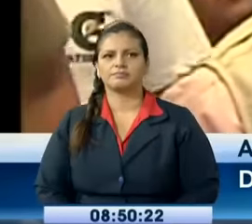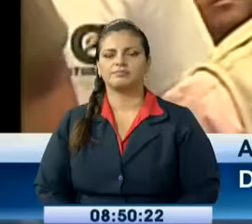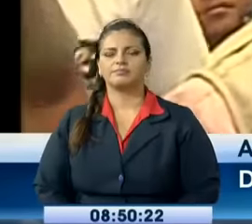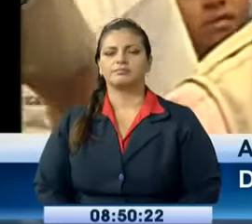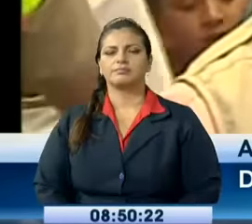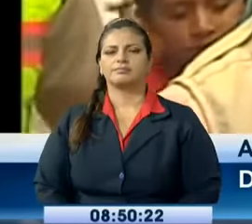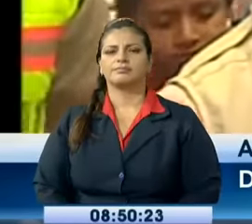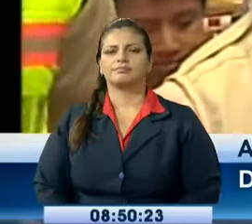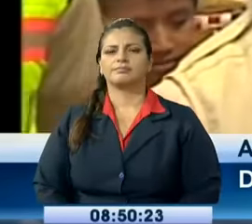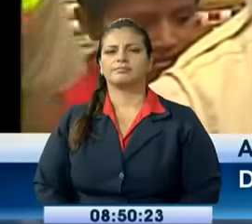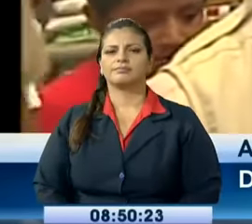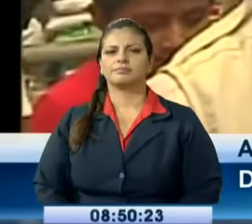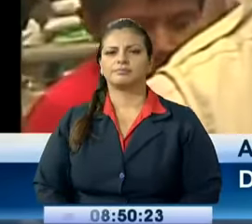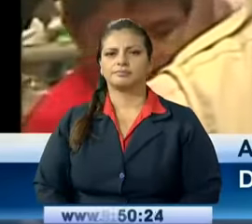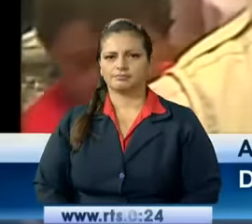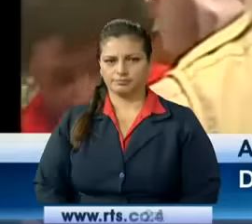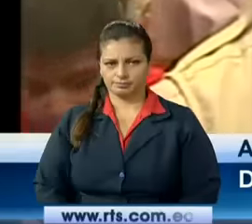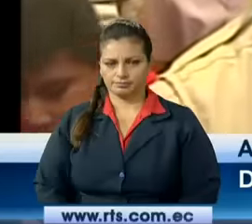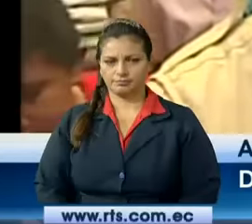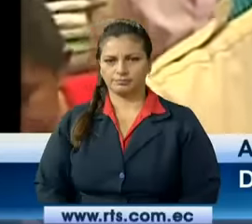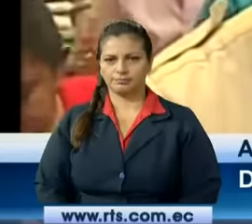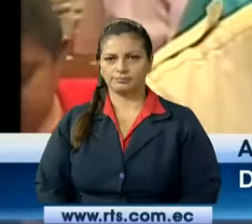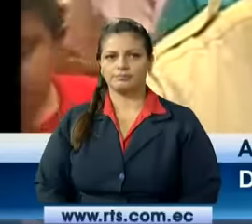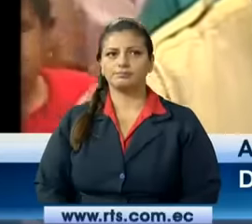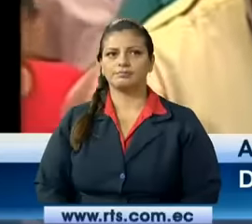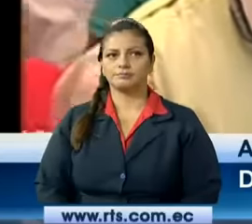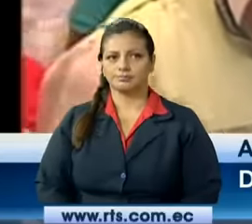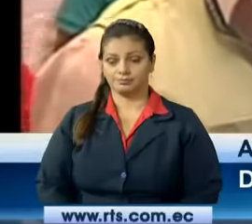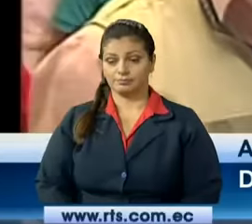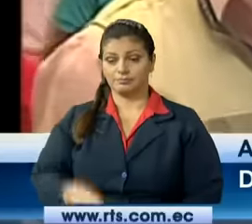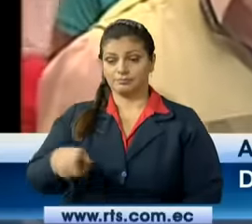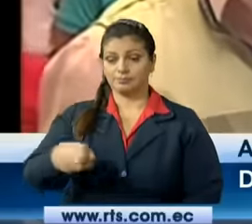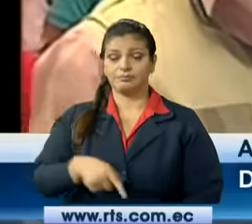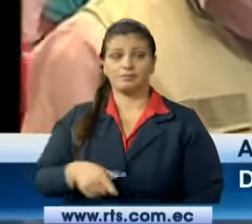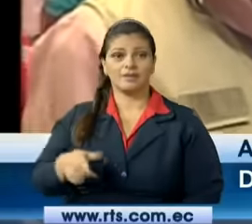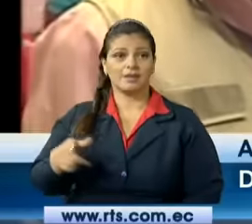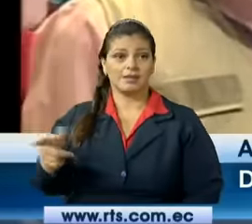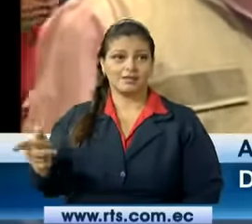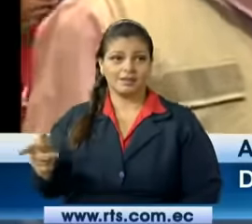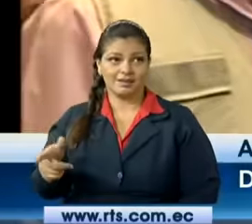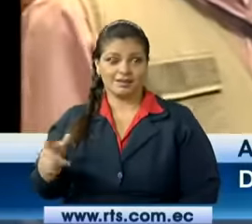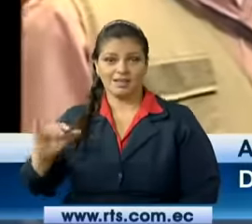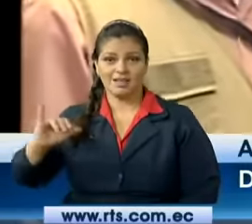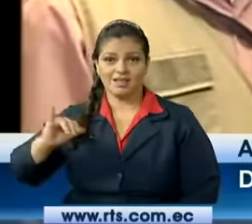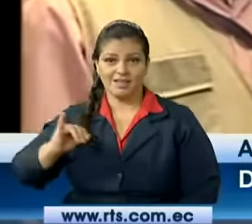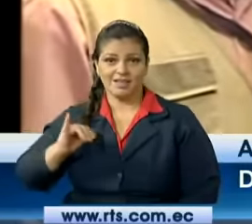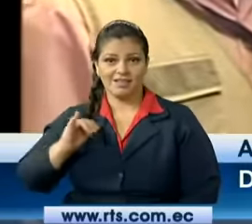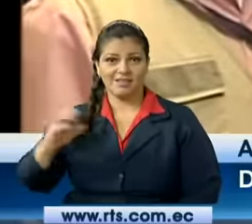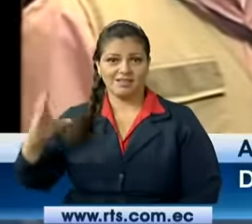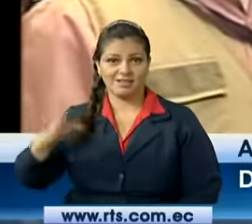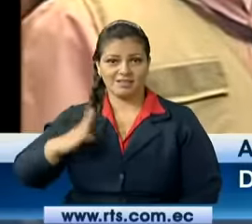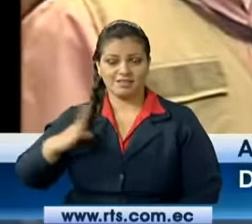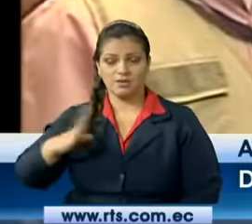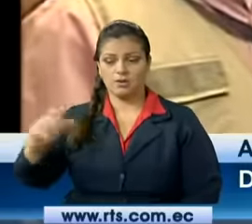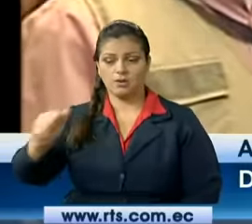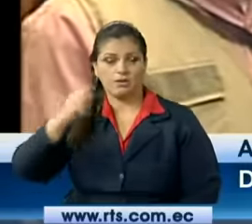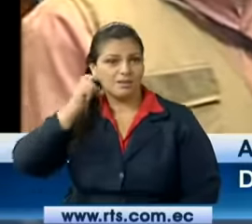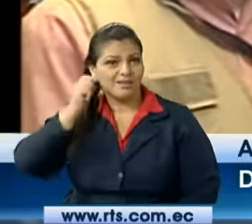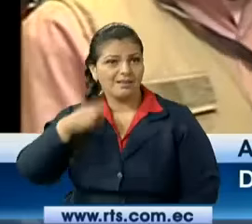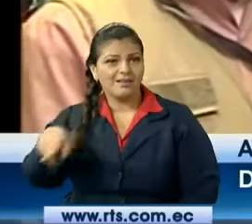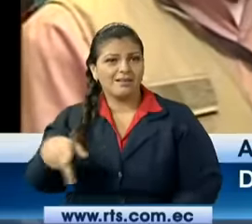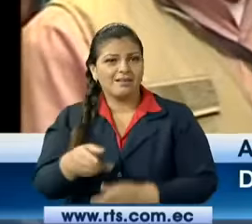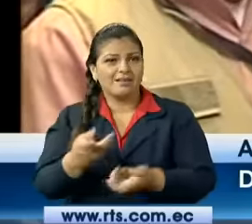vez. Incluso tengo que decirlo, la señora a la que se le decomisaron los pollos es reincidente. Así es.